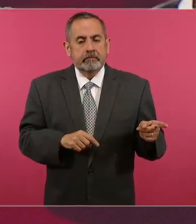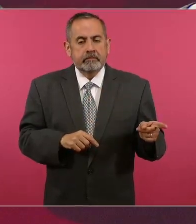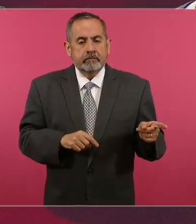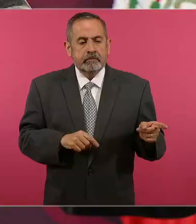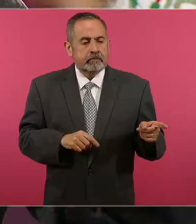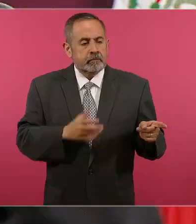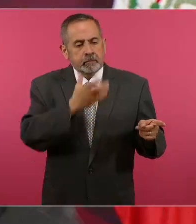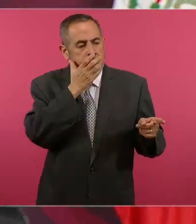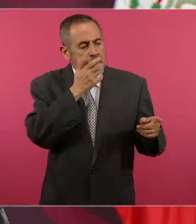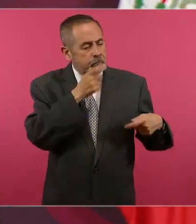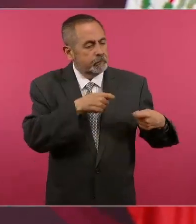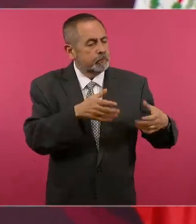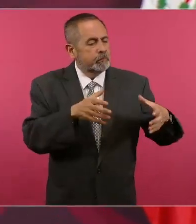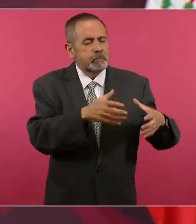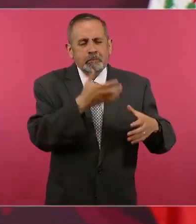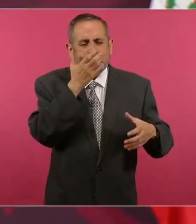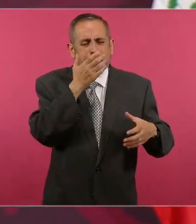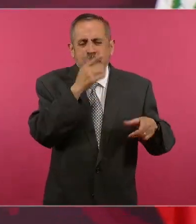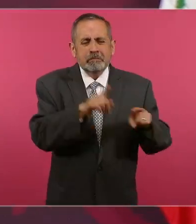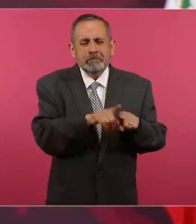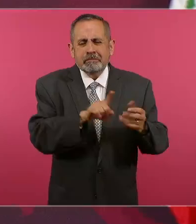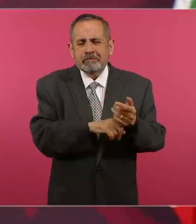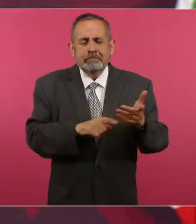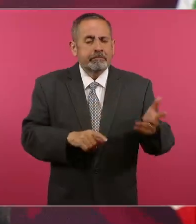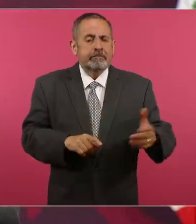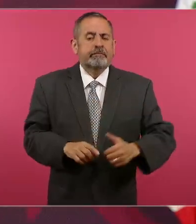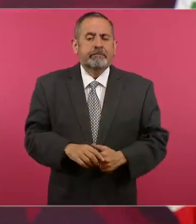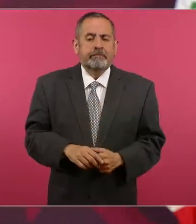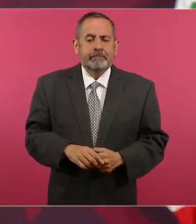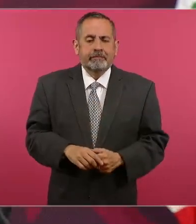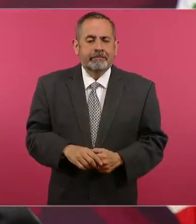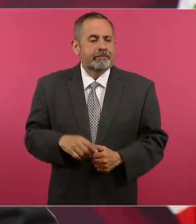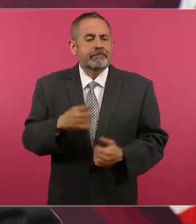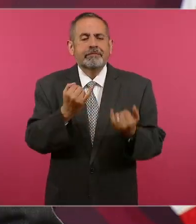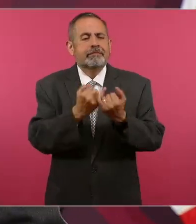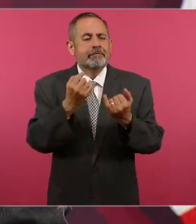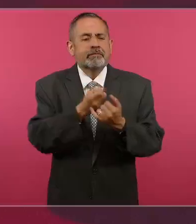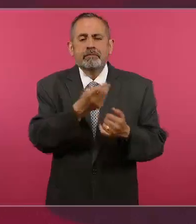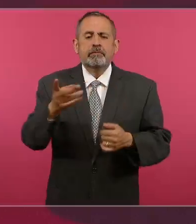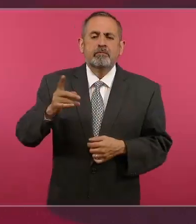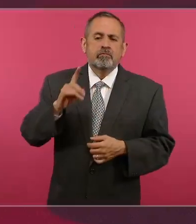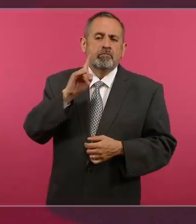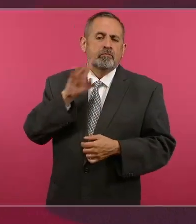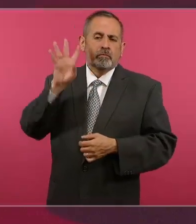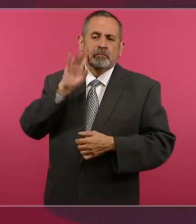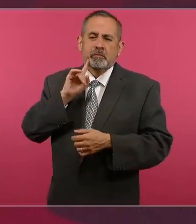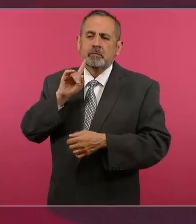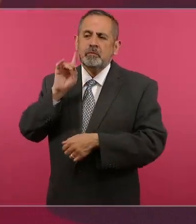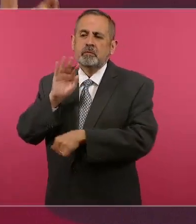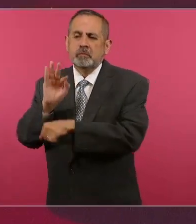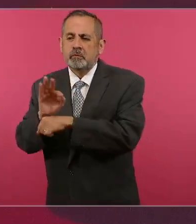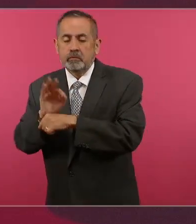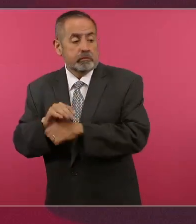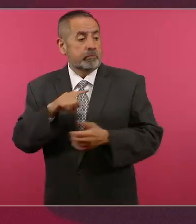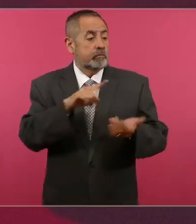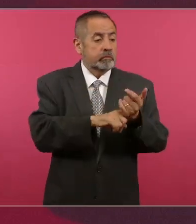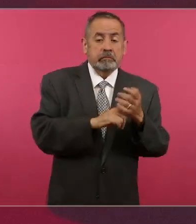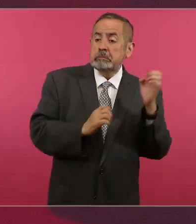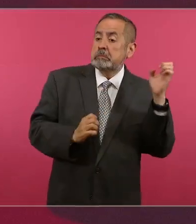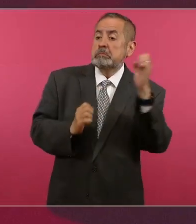al conservadurismo. Es como el feminismo. ¿Cómo engañaron